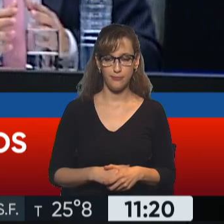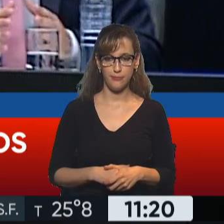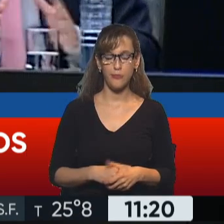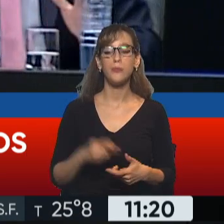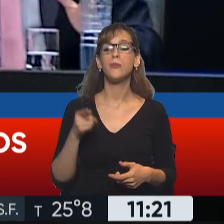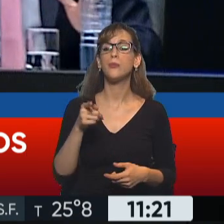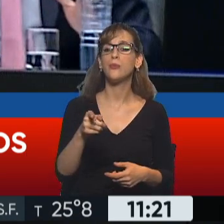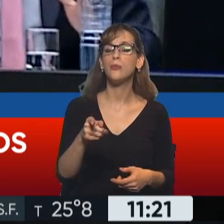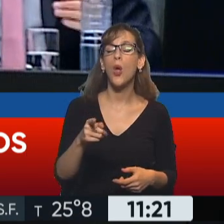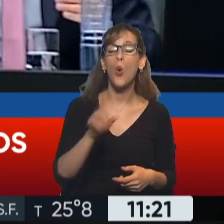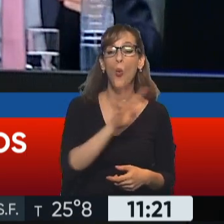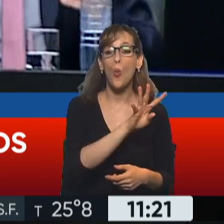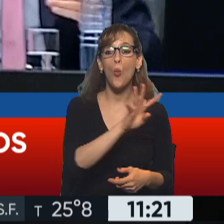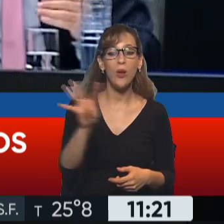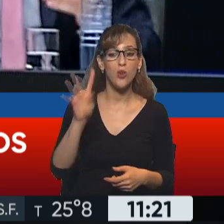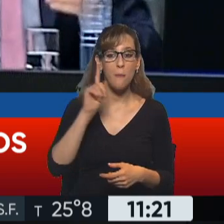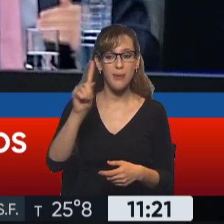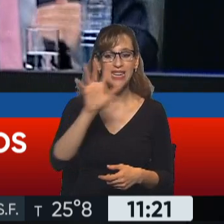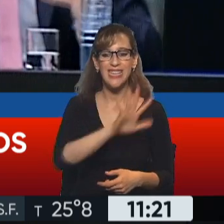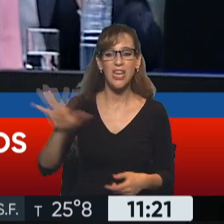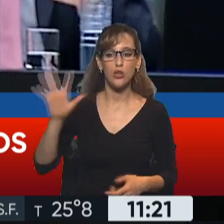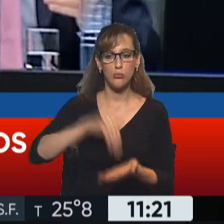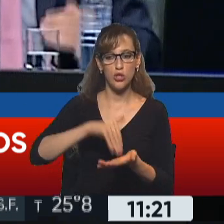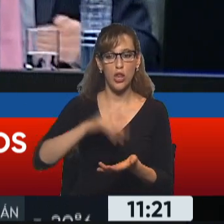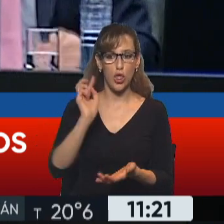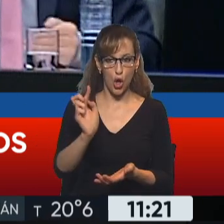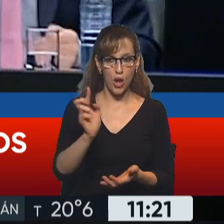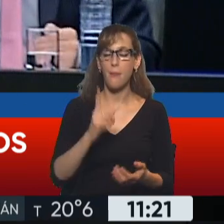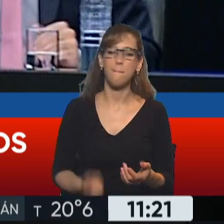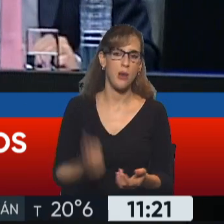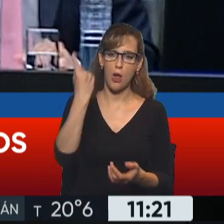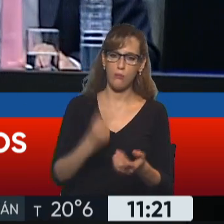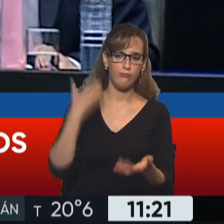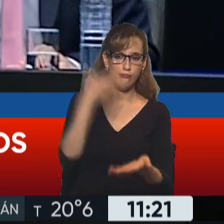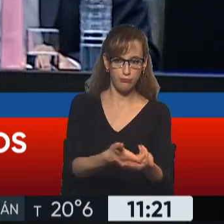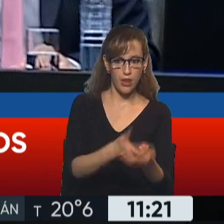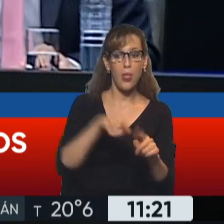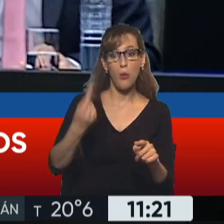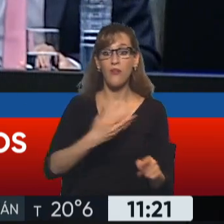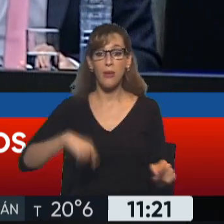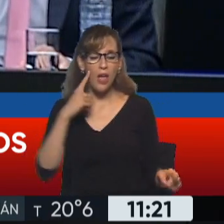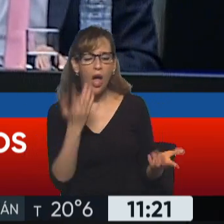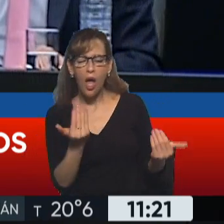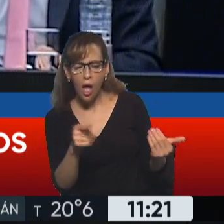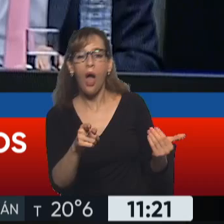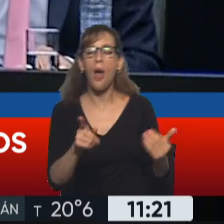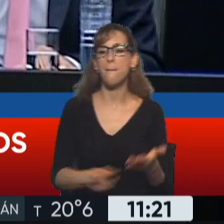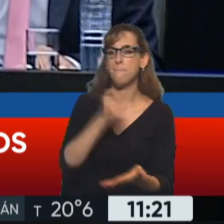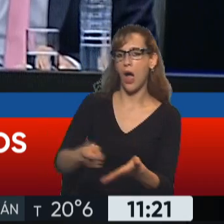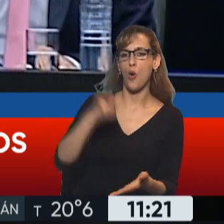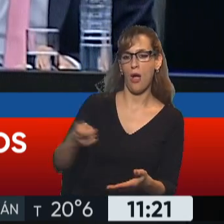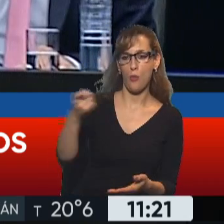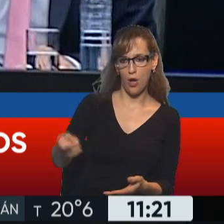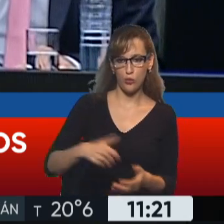hay 44.500 millones de dólares que, como explicaba, hay un primer desembolso y después en cada revisión se hacen desembolsos. bueno, muy